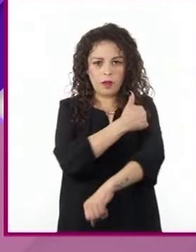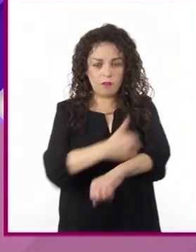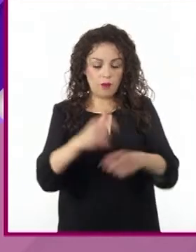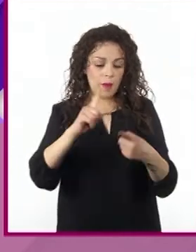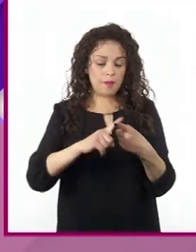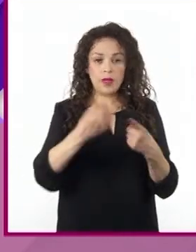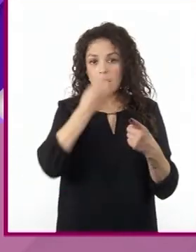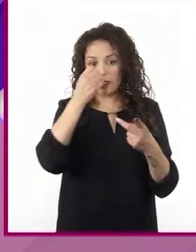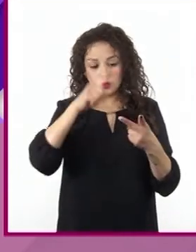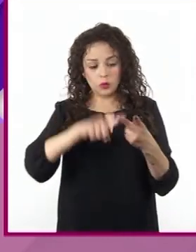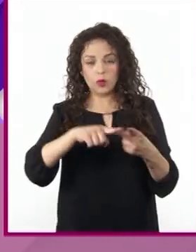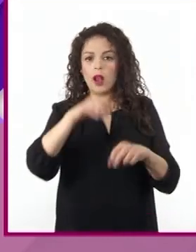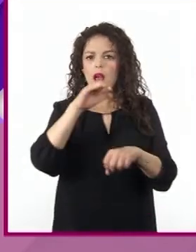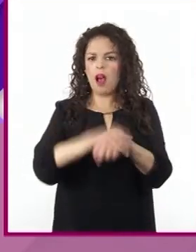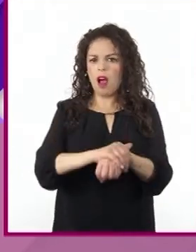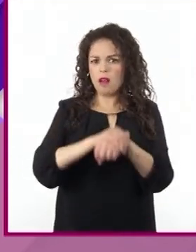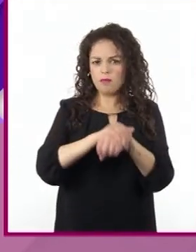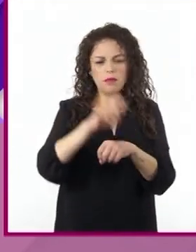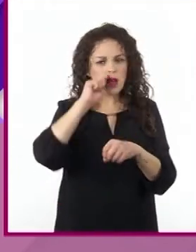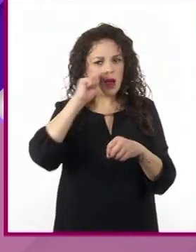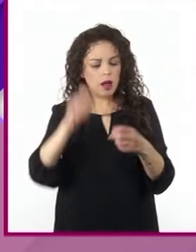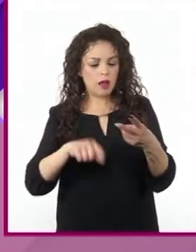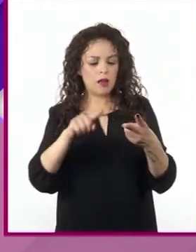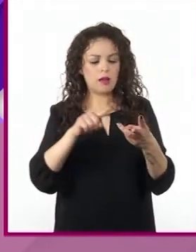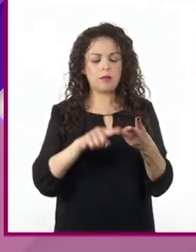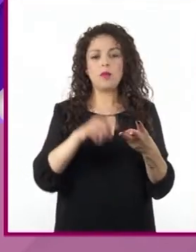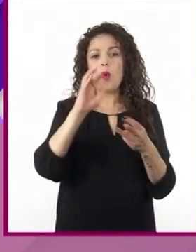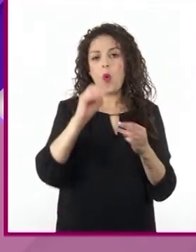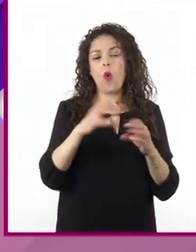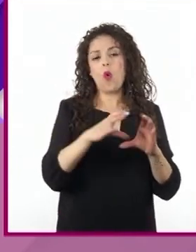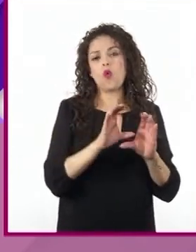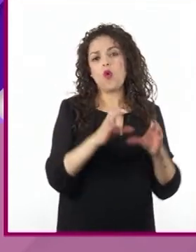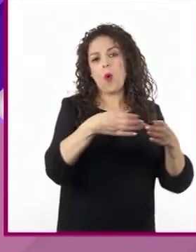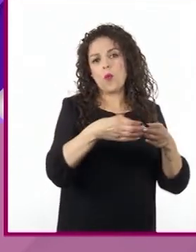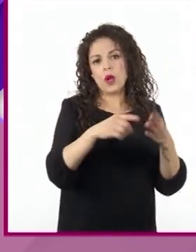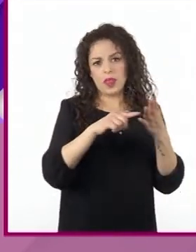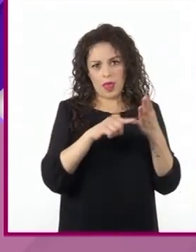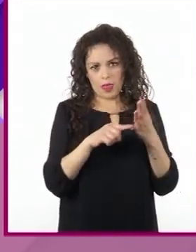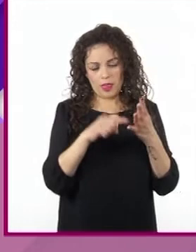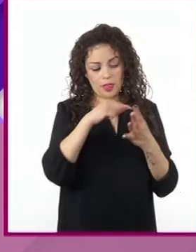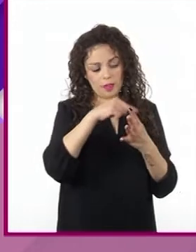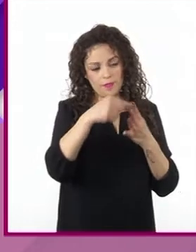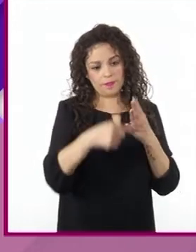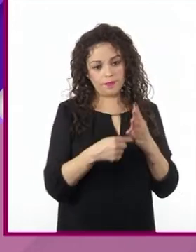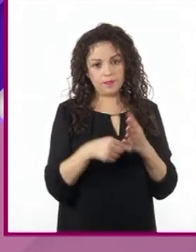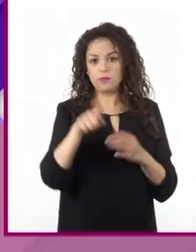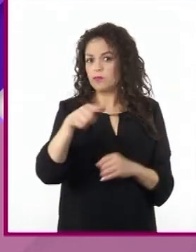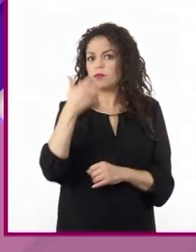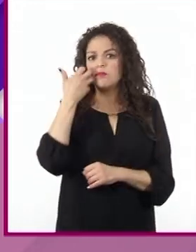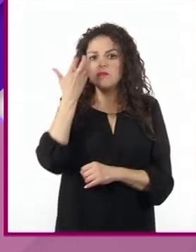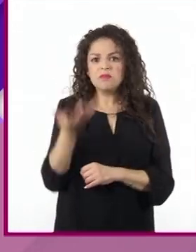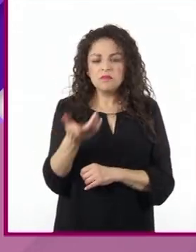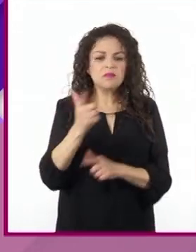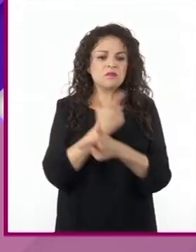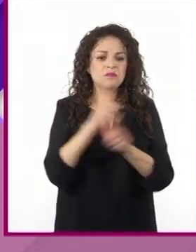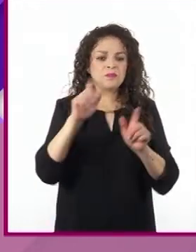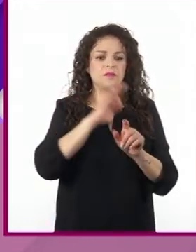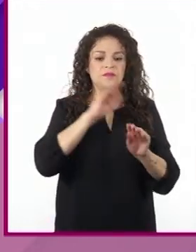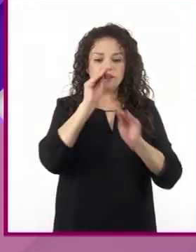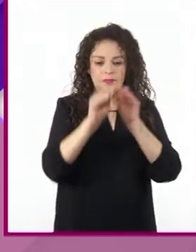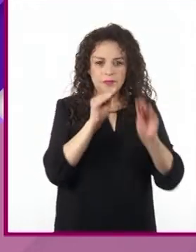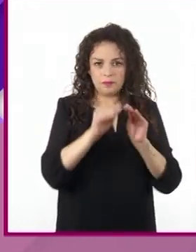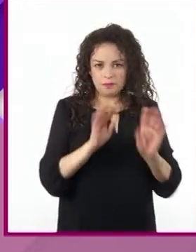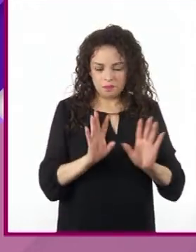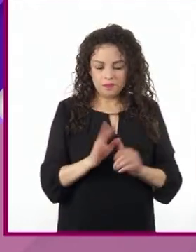escolar, amistades o comunidad. Pueden especificar tanto como quieran. En la segunda